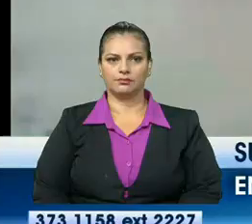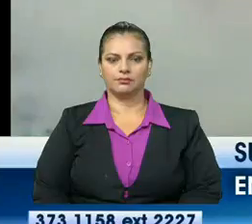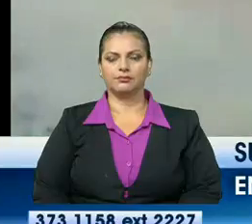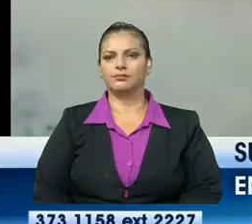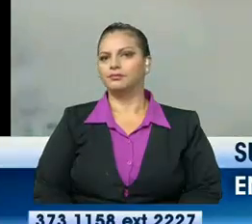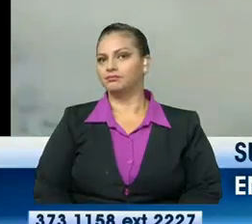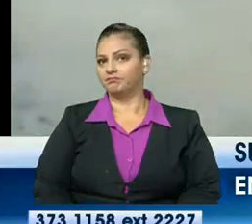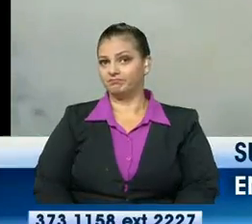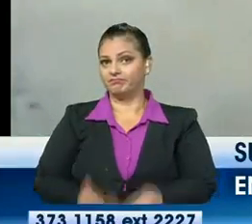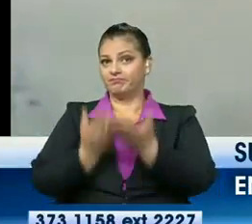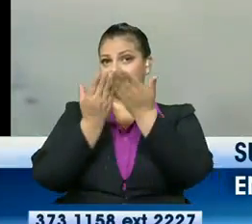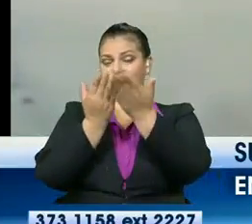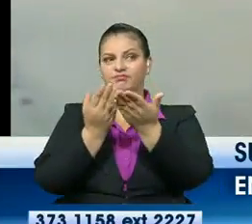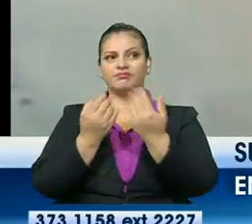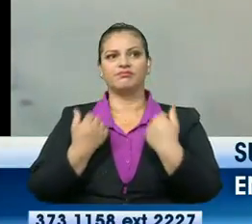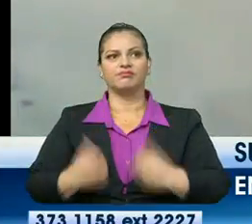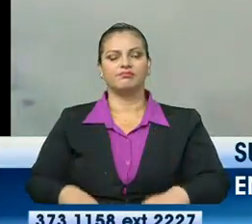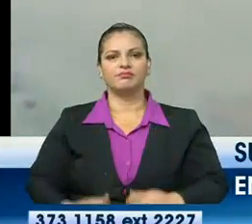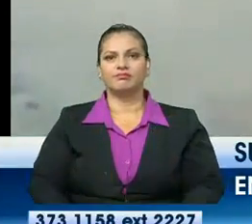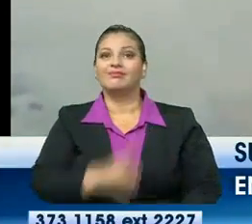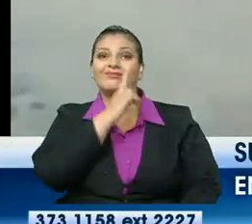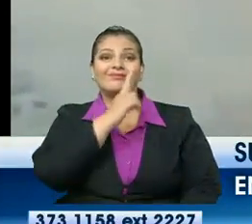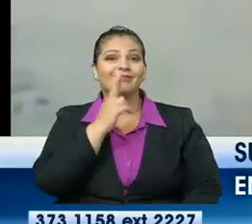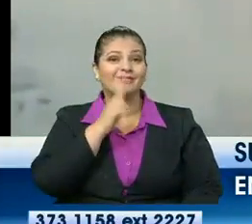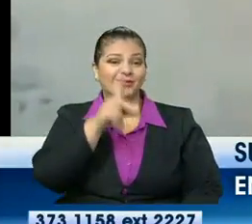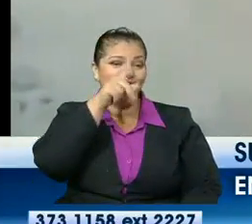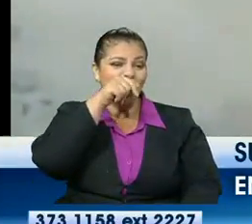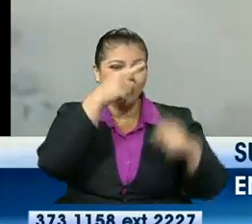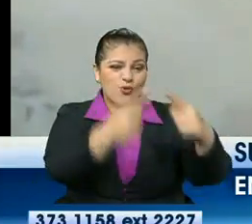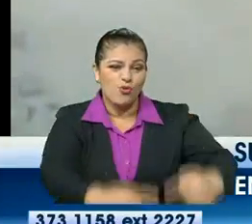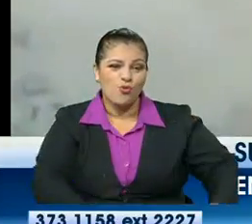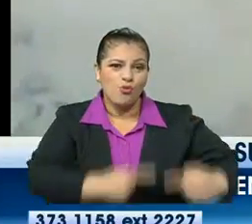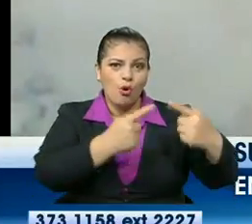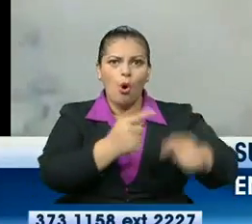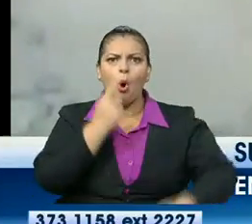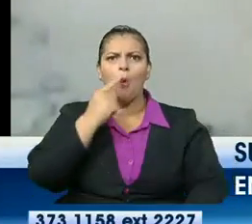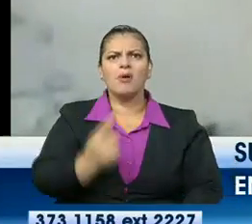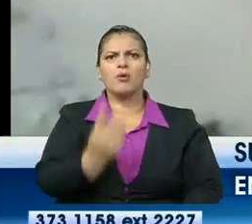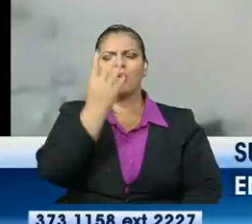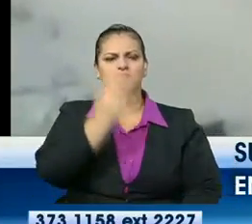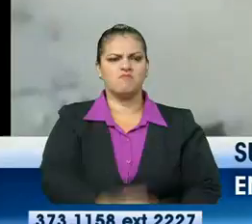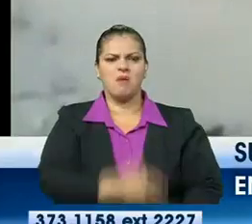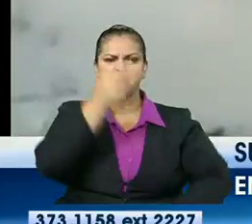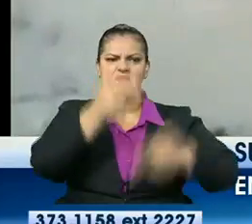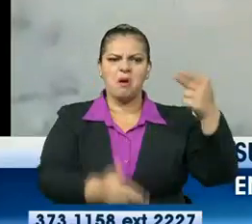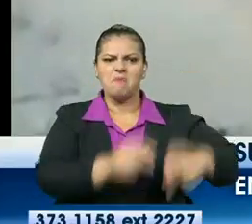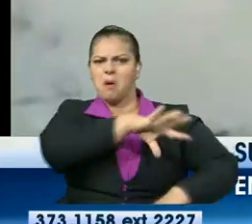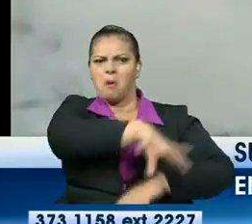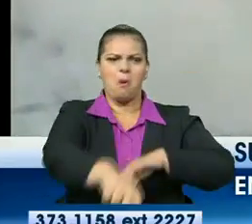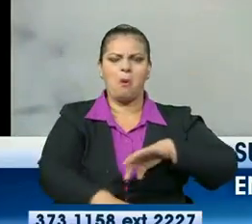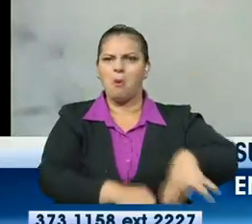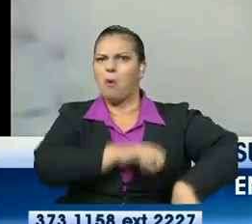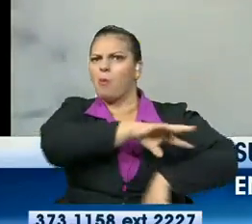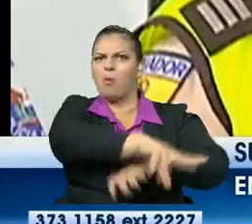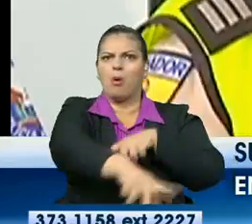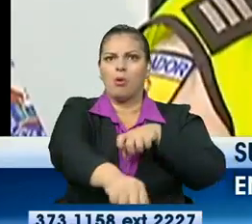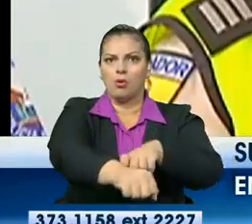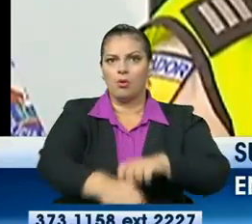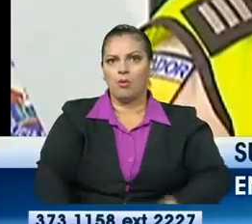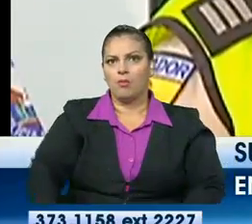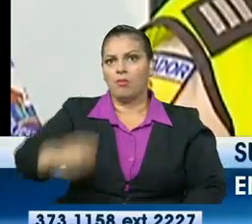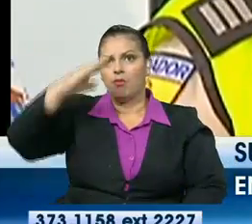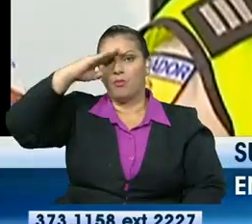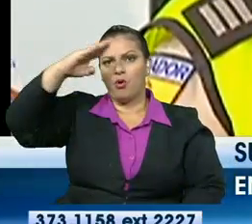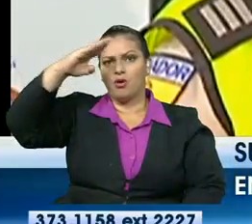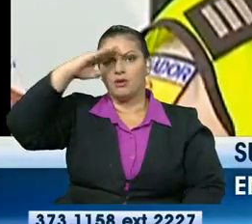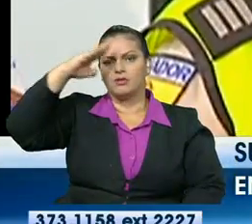Esos fueron los instantes en los cuales agentes uniformados arriesgaron sus vidas para enfrentar a los sospechosos. Cuando nos